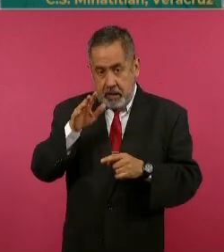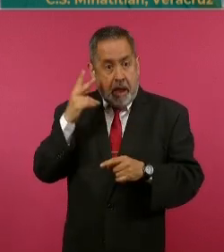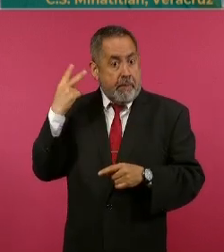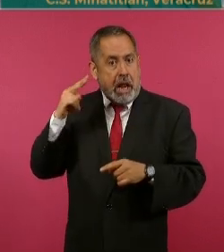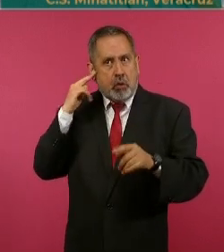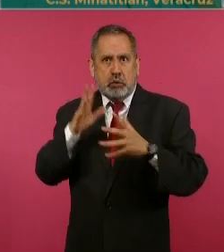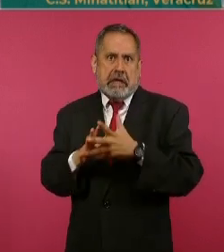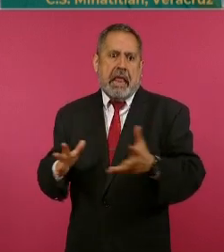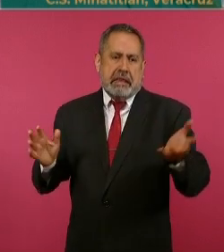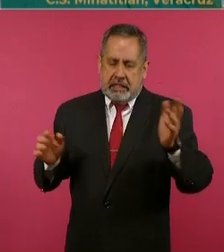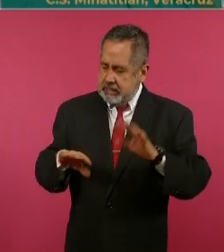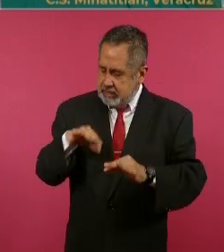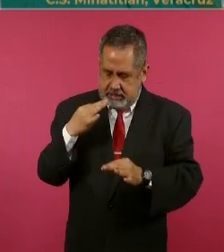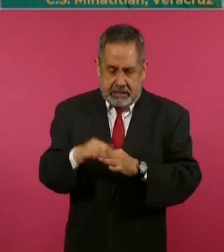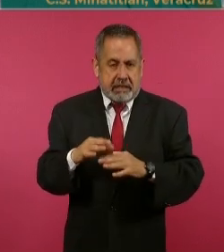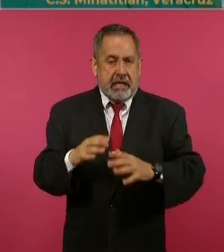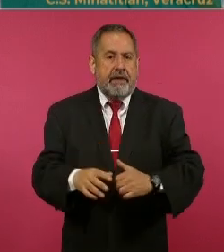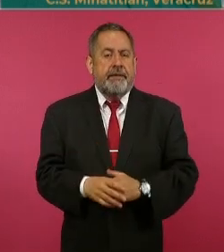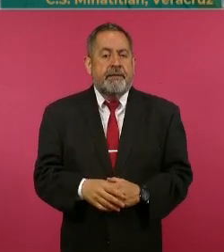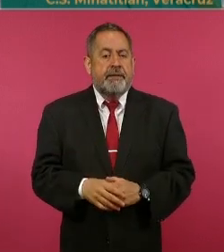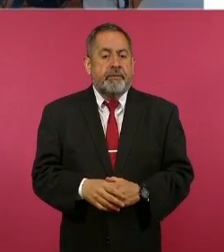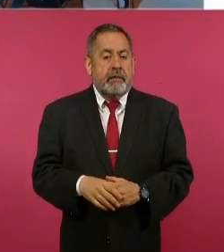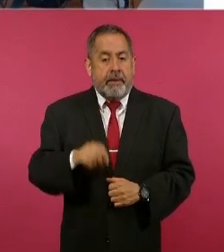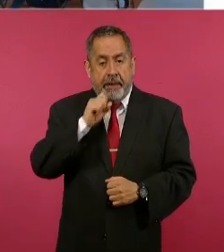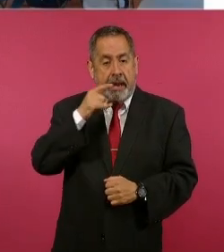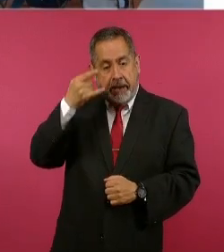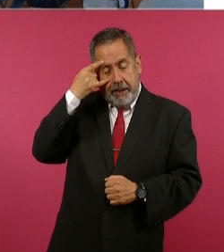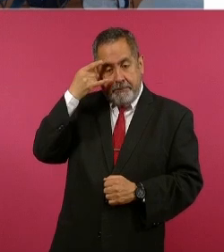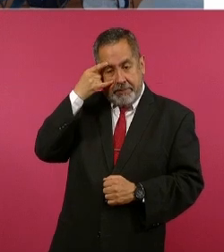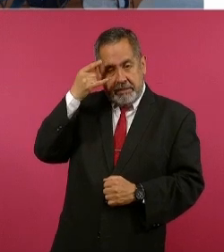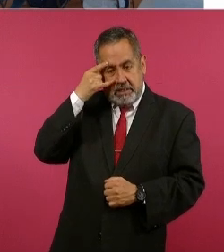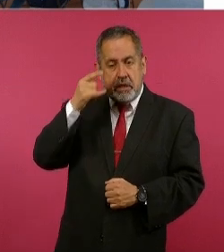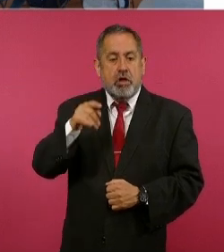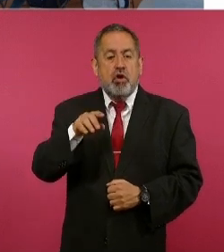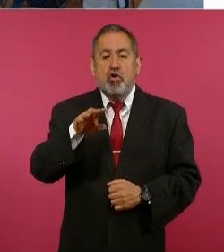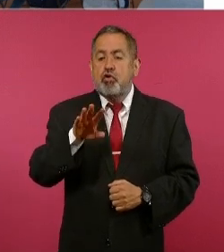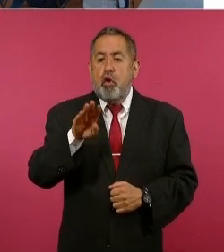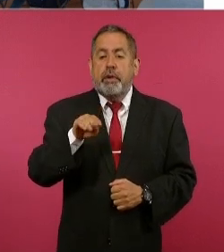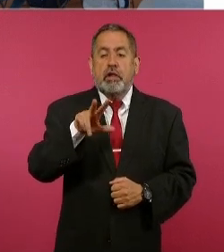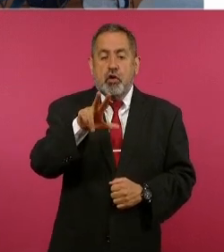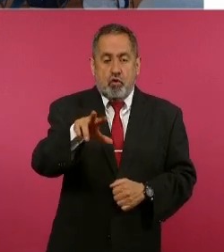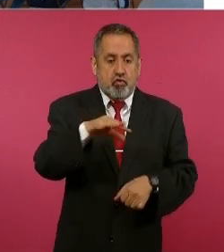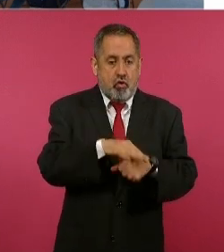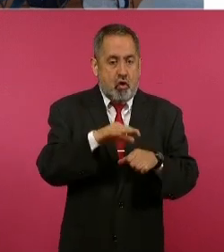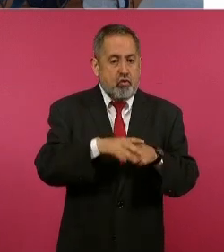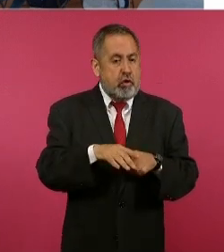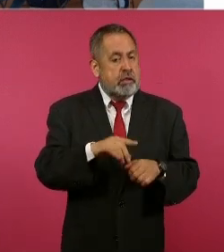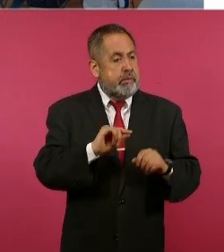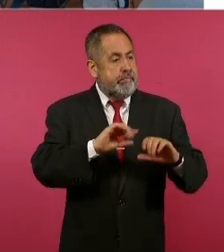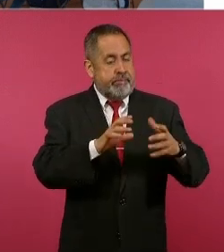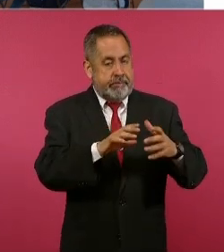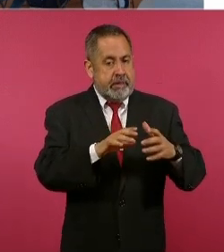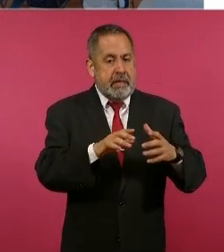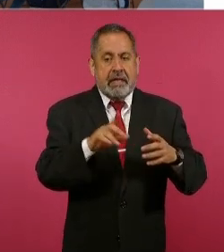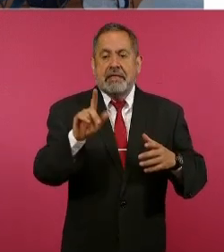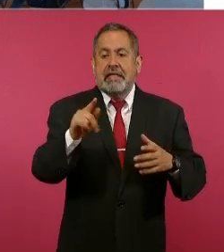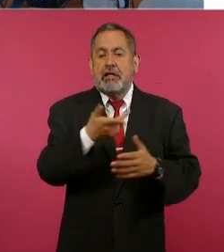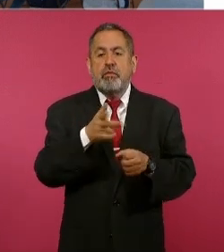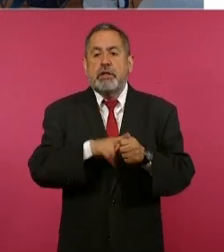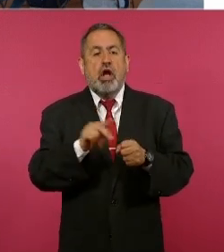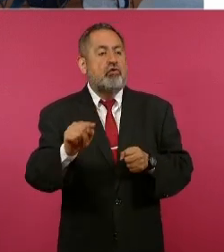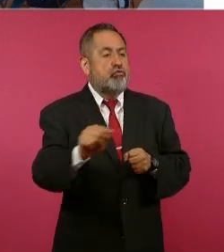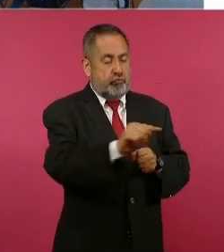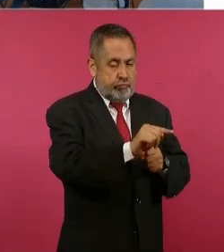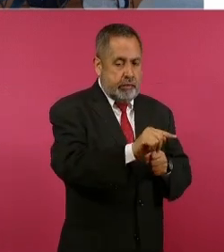como Veracruz. La siguiente, por favor, tenemos a Campeche con 98 médicos generales para 70 centros de